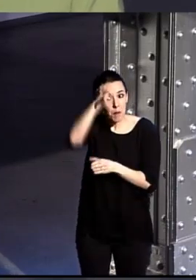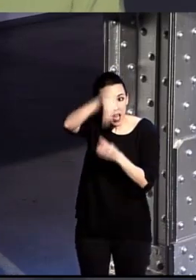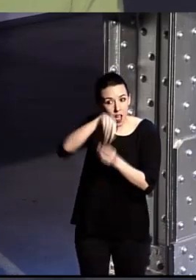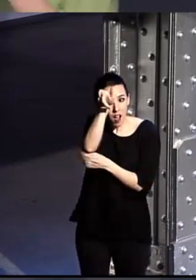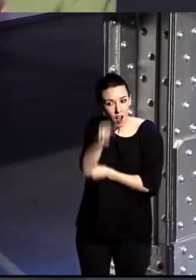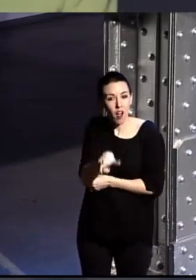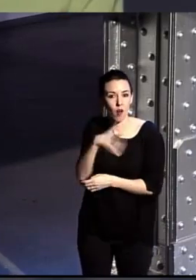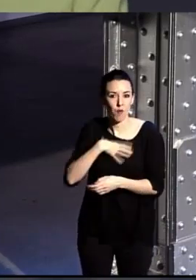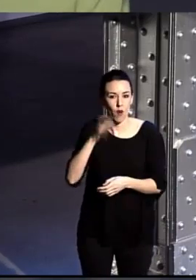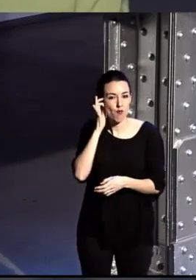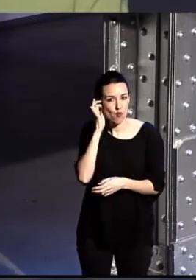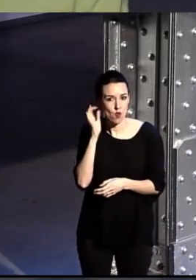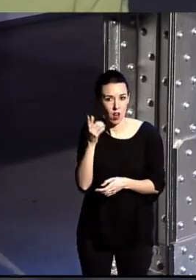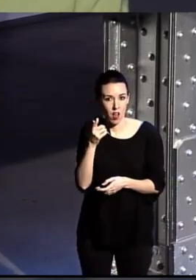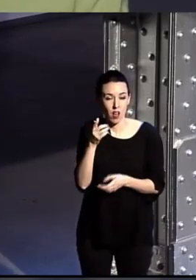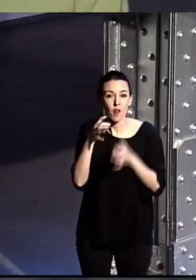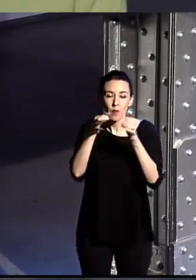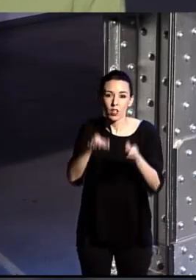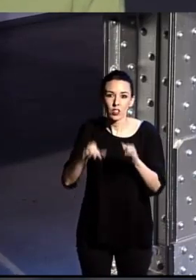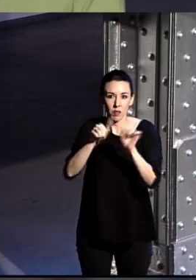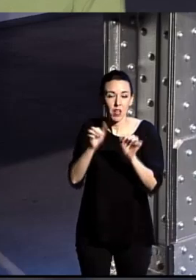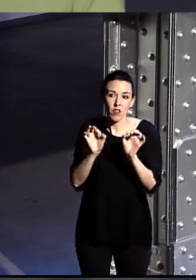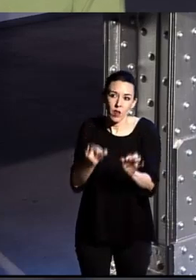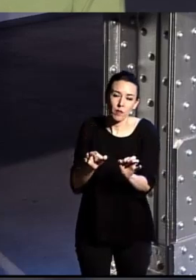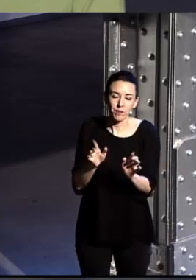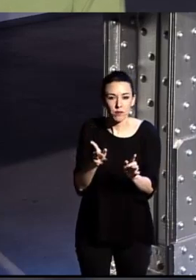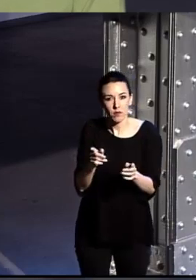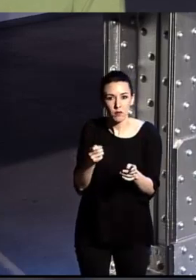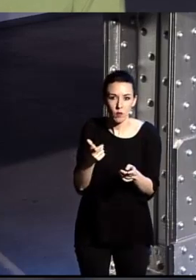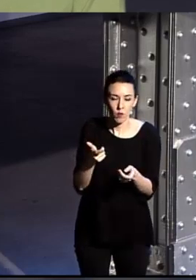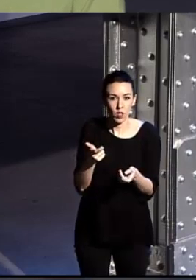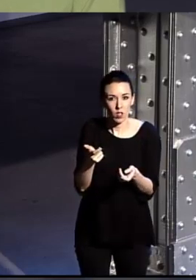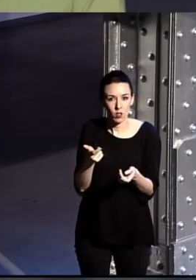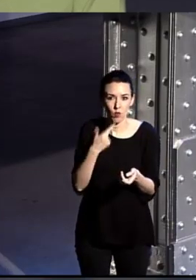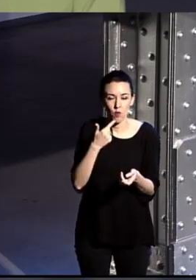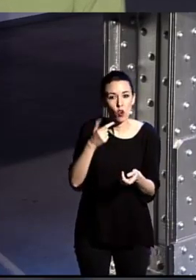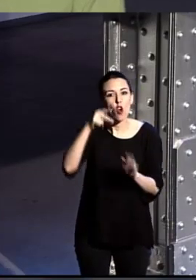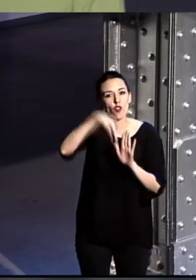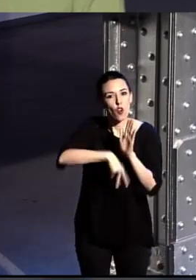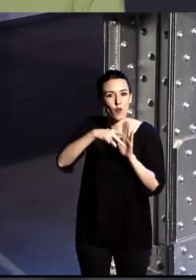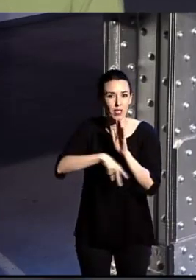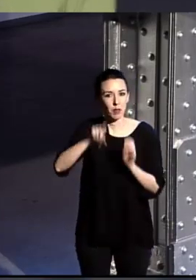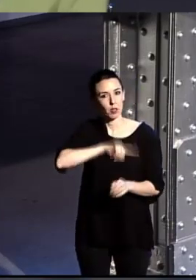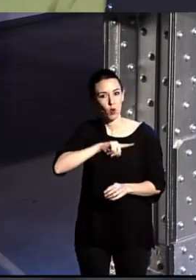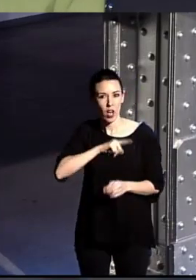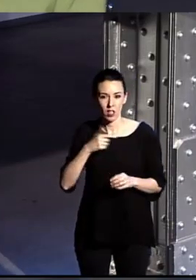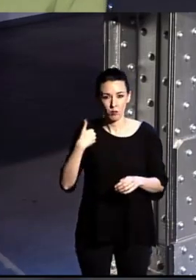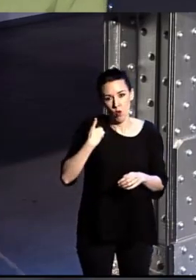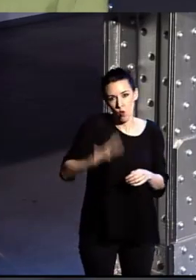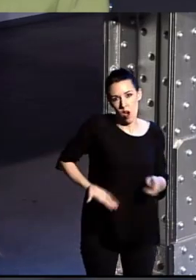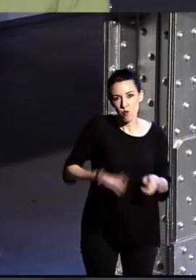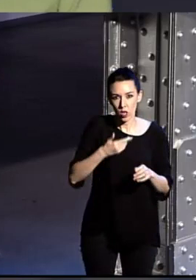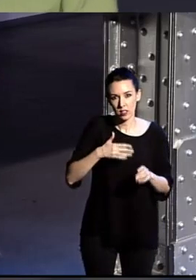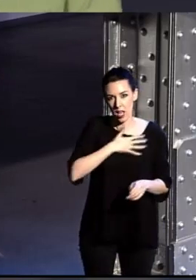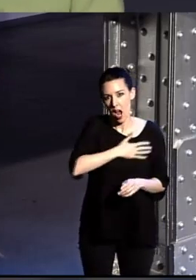salieran de lo que estaba marcado un poco por las normativas morales de esa burguesía acomodada, que es de lo que estamos hablando